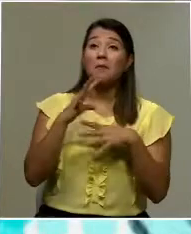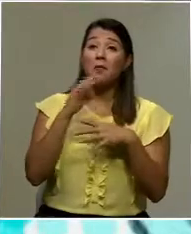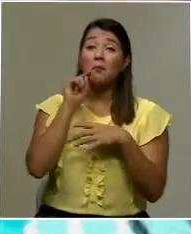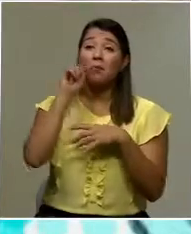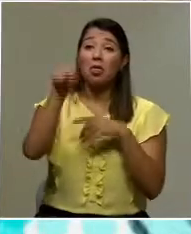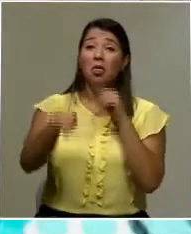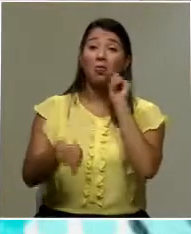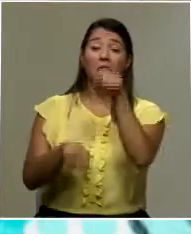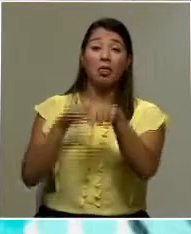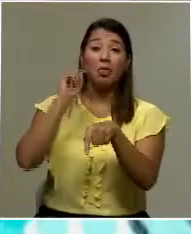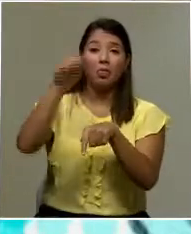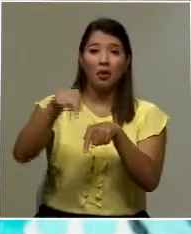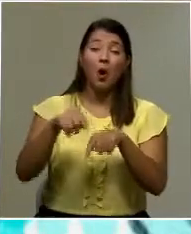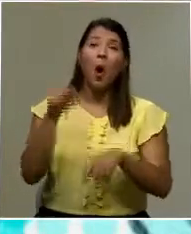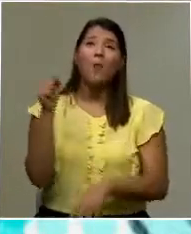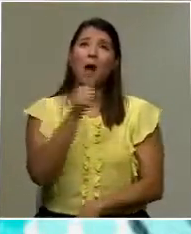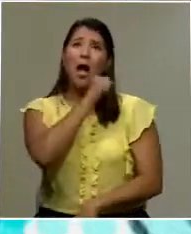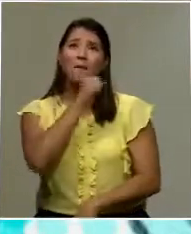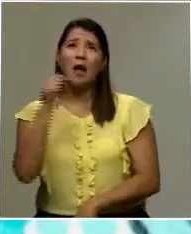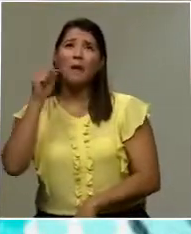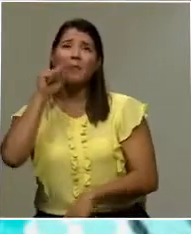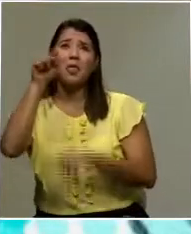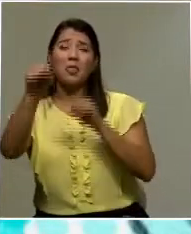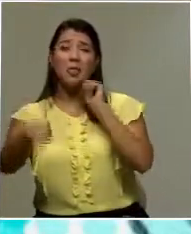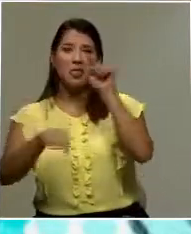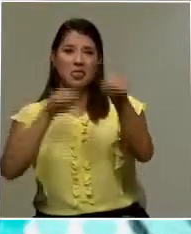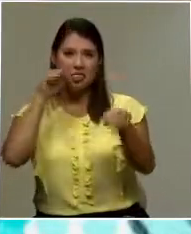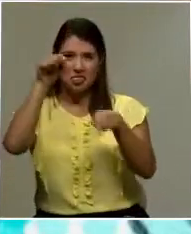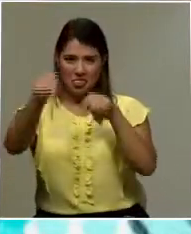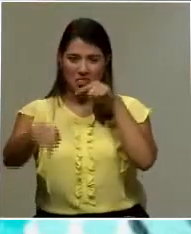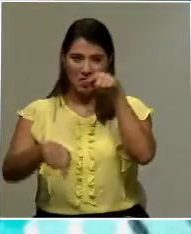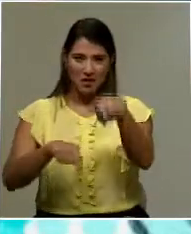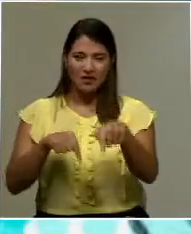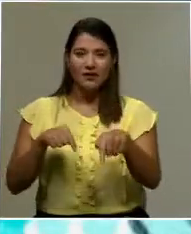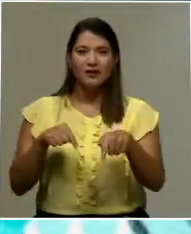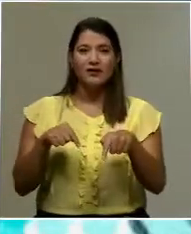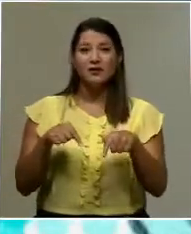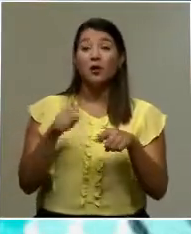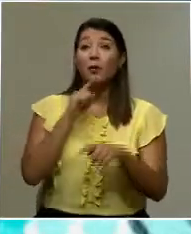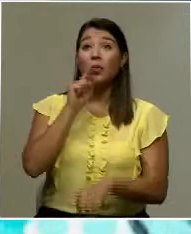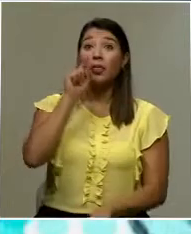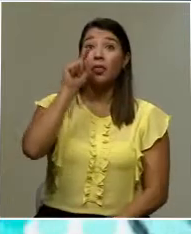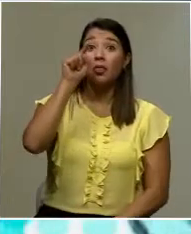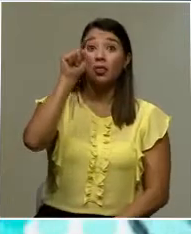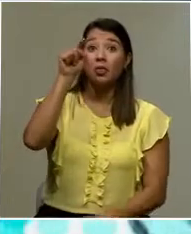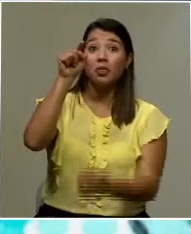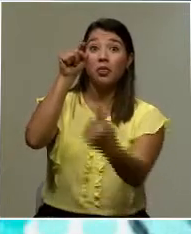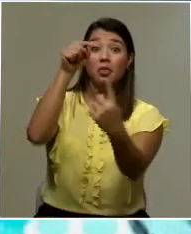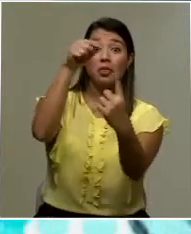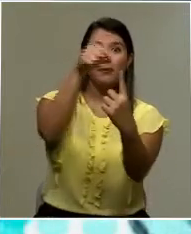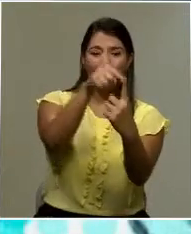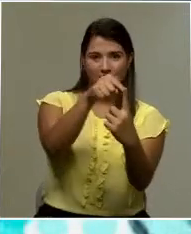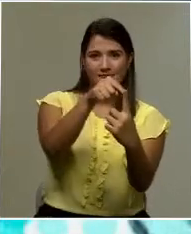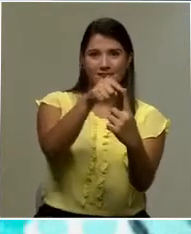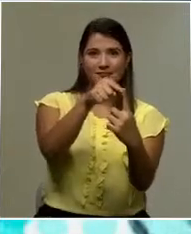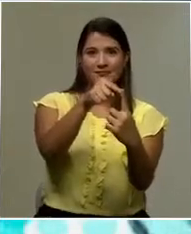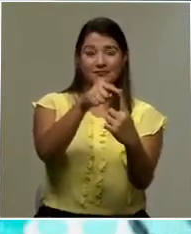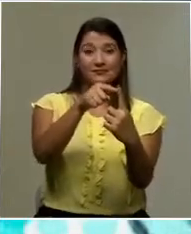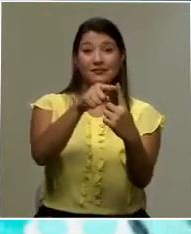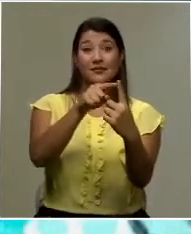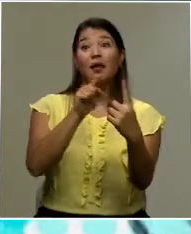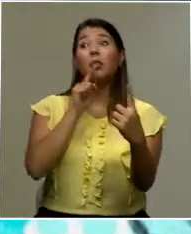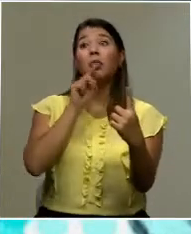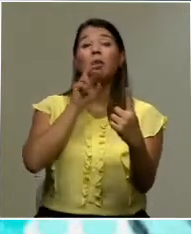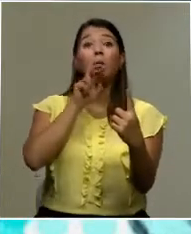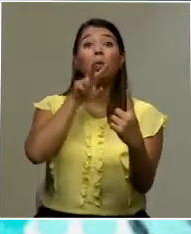está hablando fuerte o cantando, pues entonces puede salir como un proyectil que va volando, digamos, si hay 2 personas hablando, va volando de una persona a la